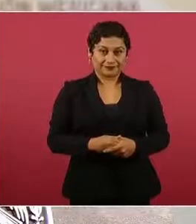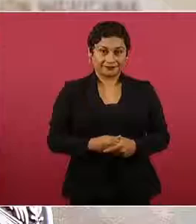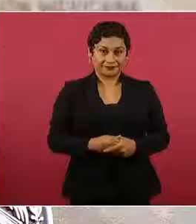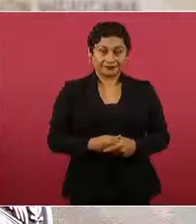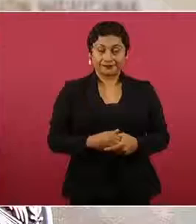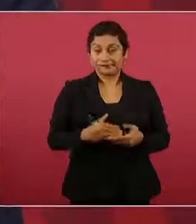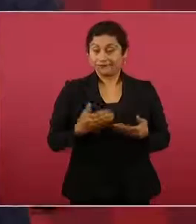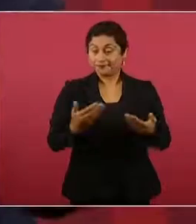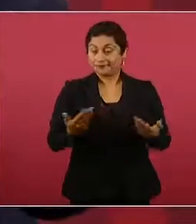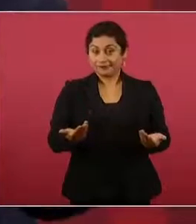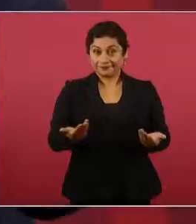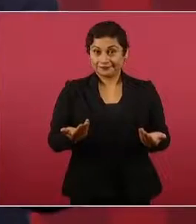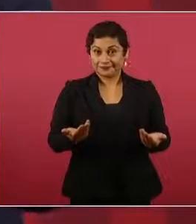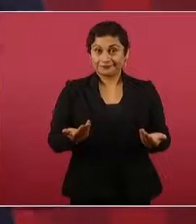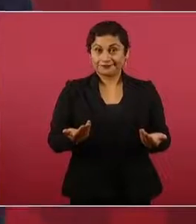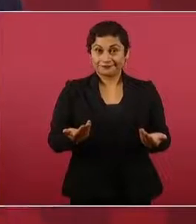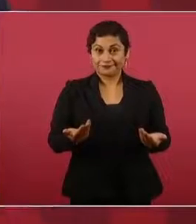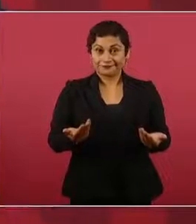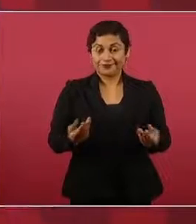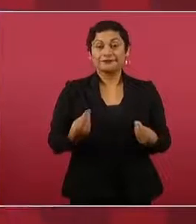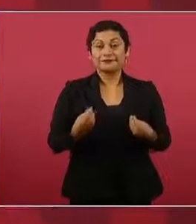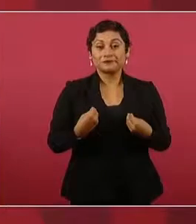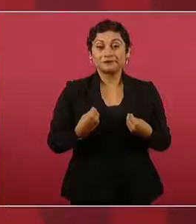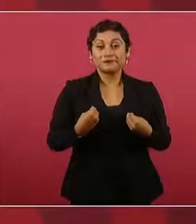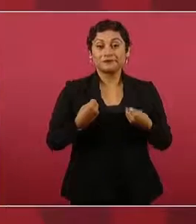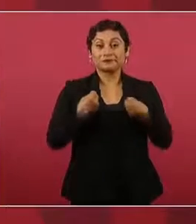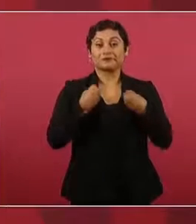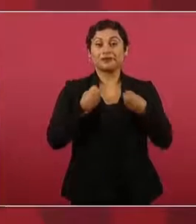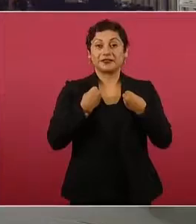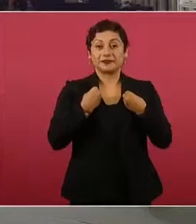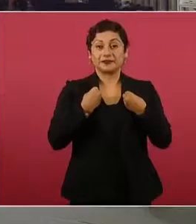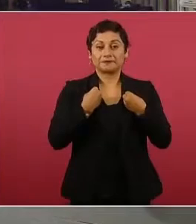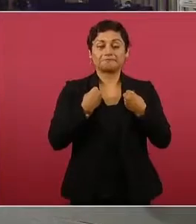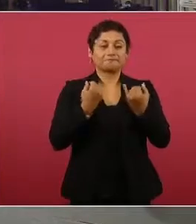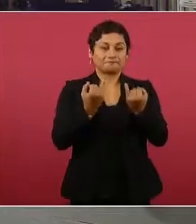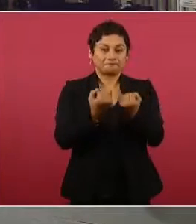es también.